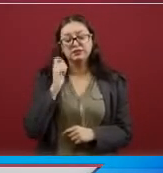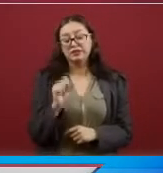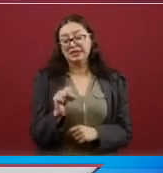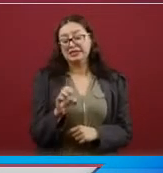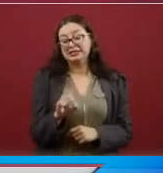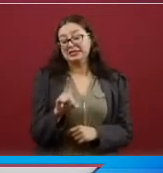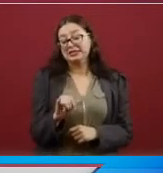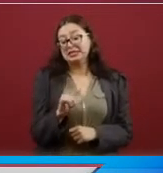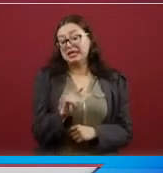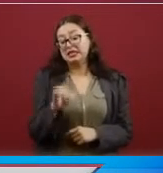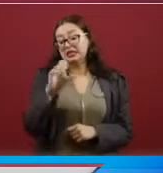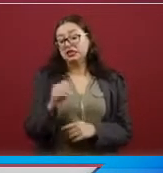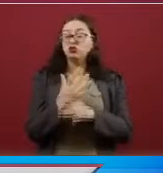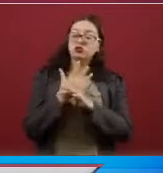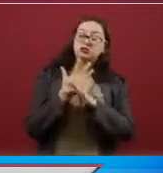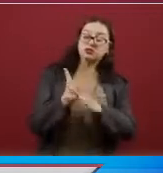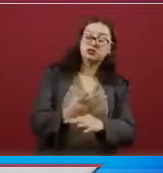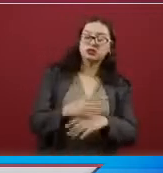el rescate